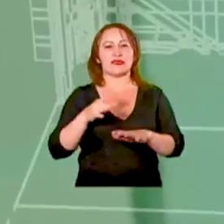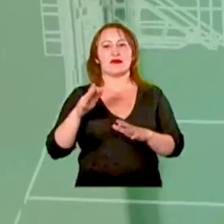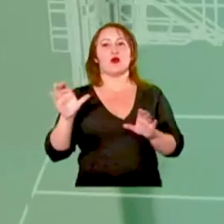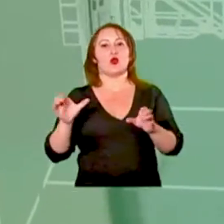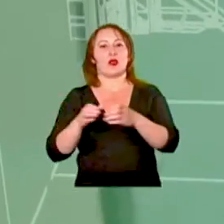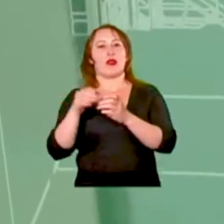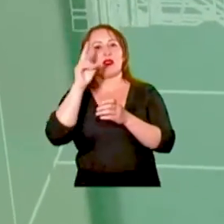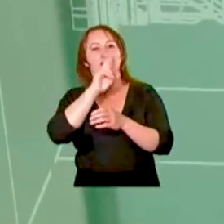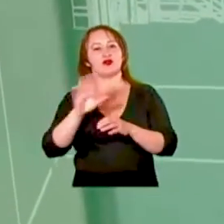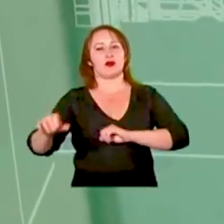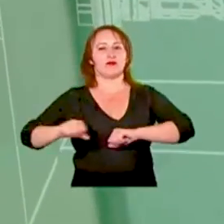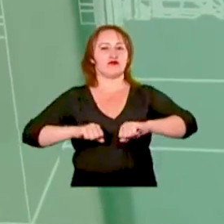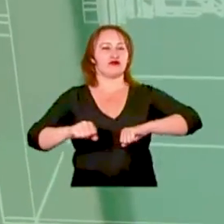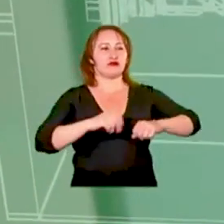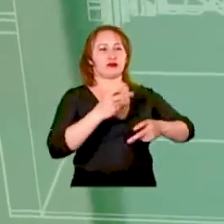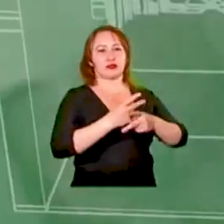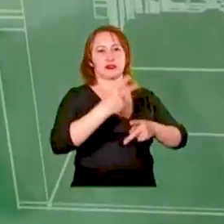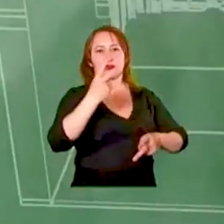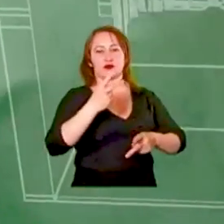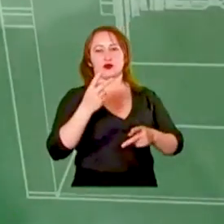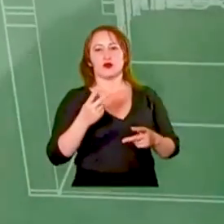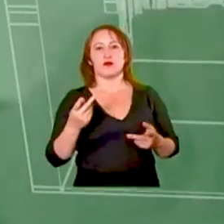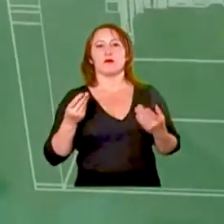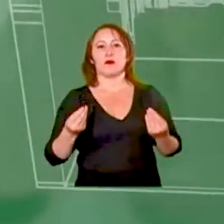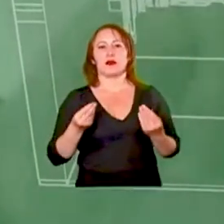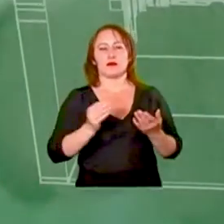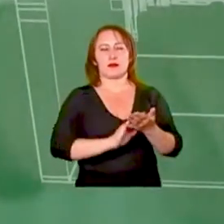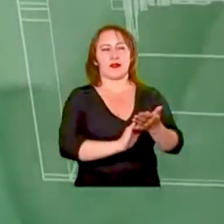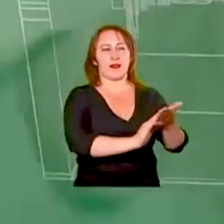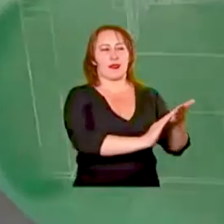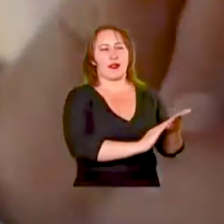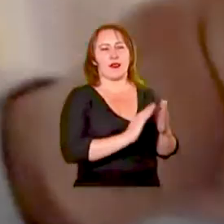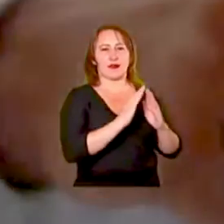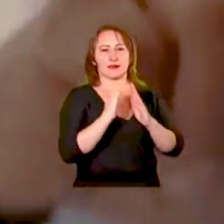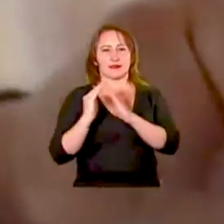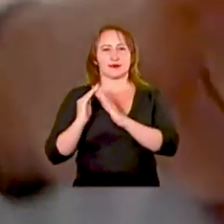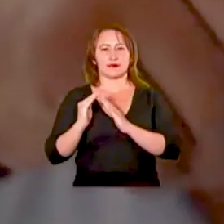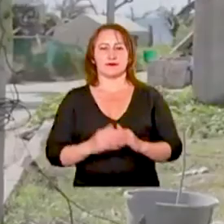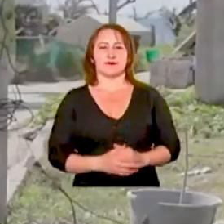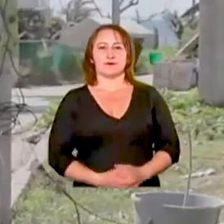Unidad Nacional para la Gestión del Riesgo de Desastres para la reparación de viviendas.